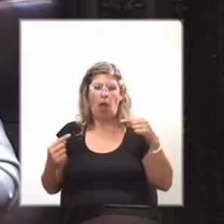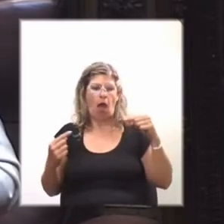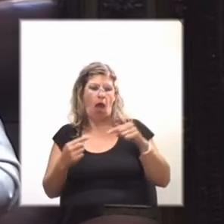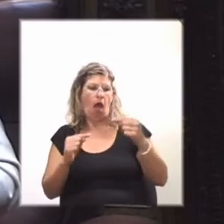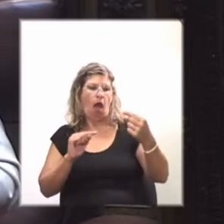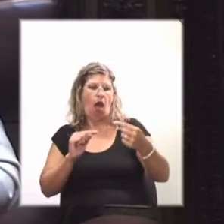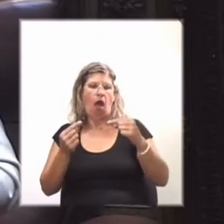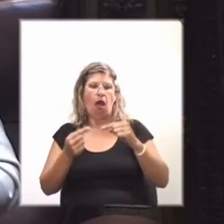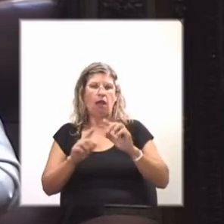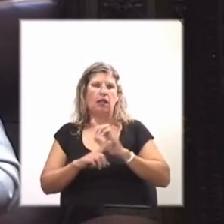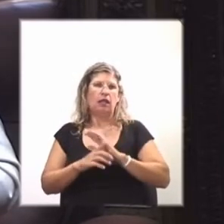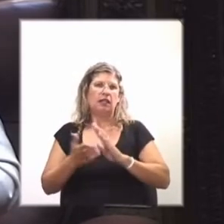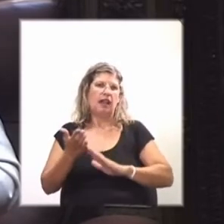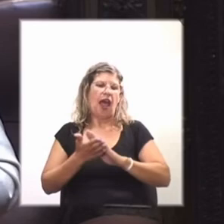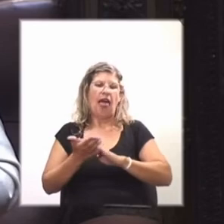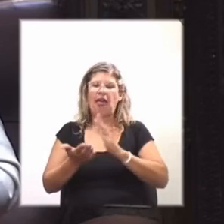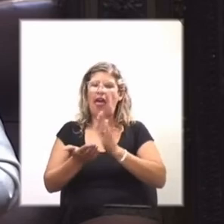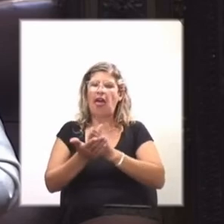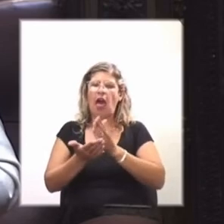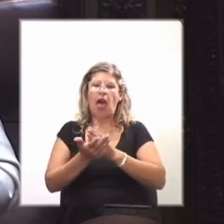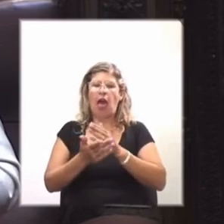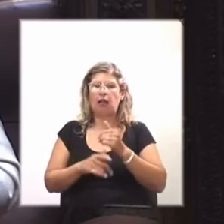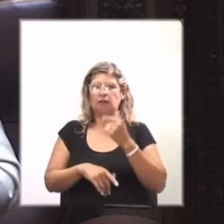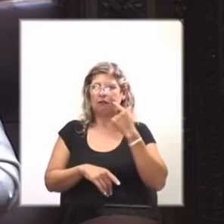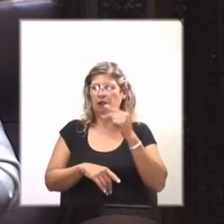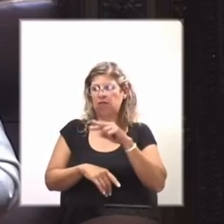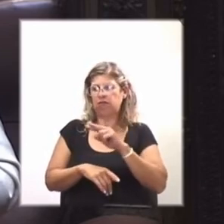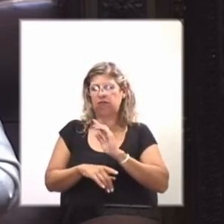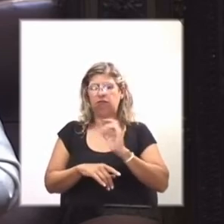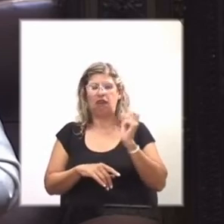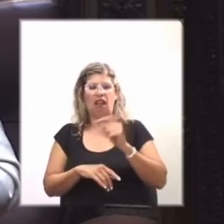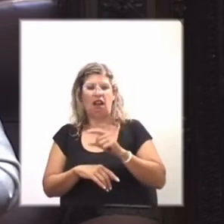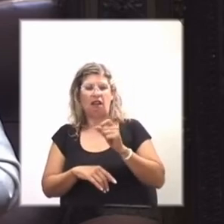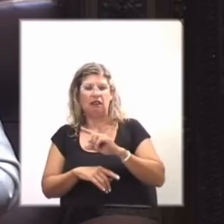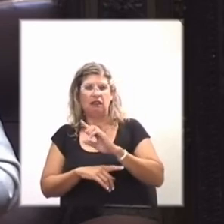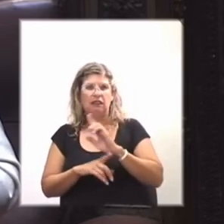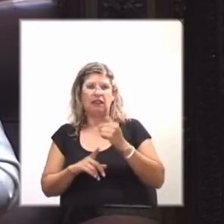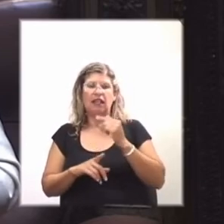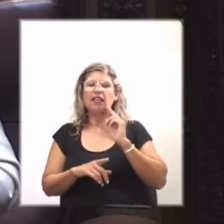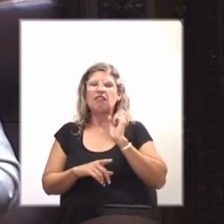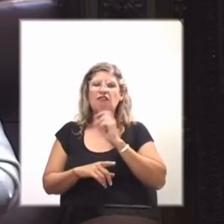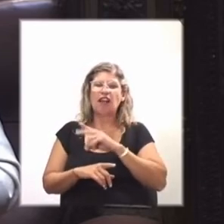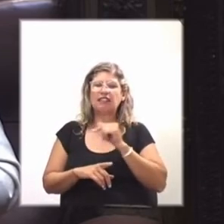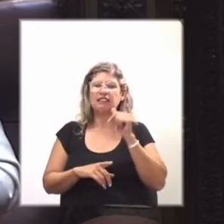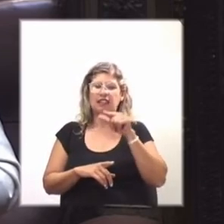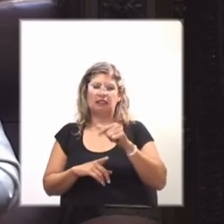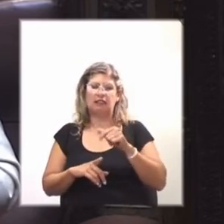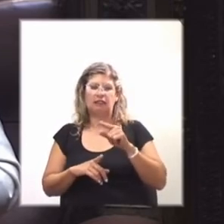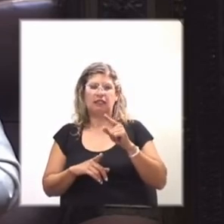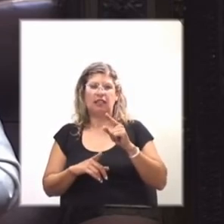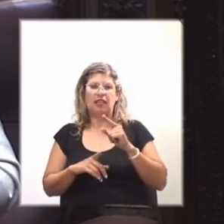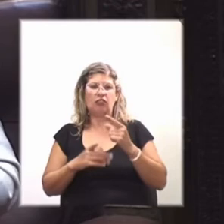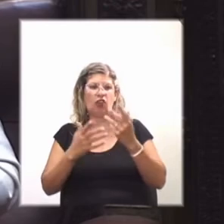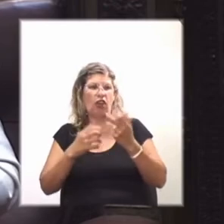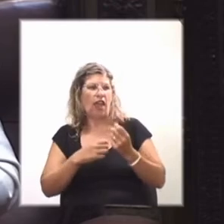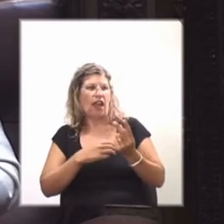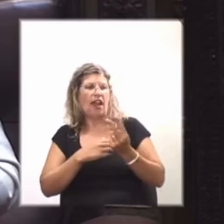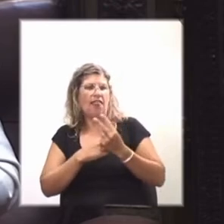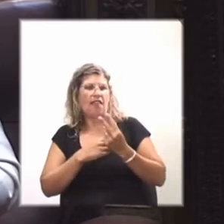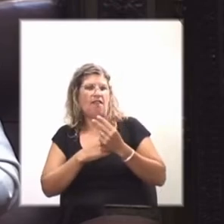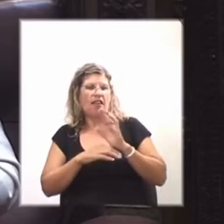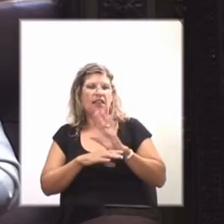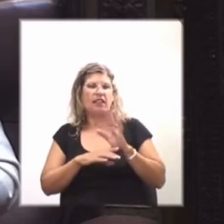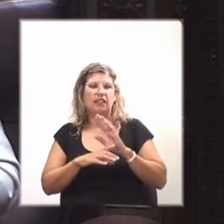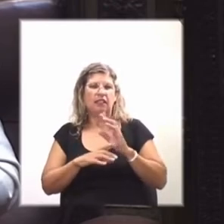de dogmatismos ni de prejuicios y falsas oposiciones con las que intentan defenderse. Una vez más,